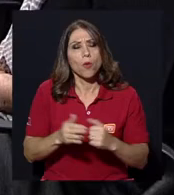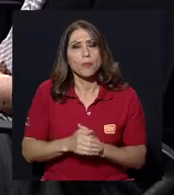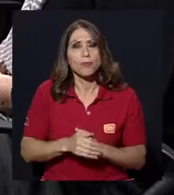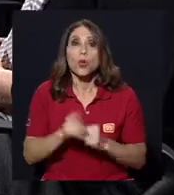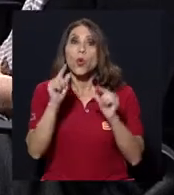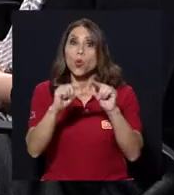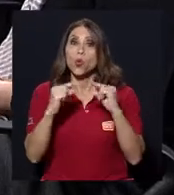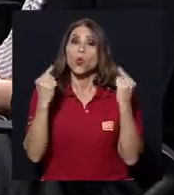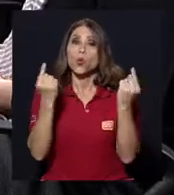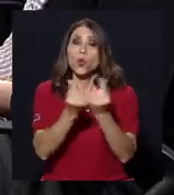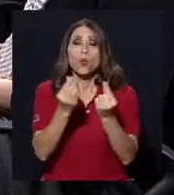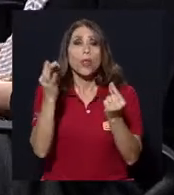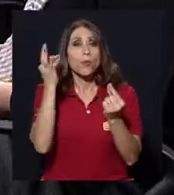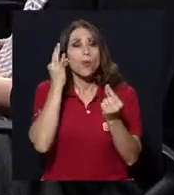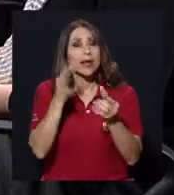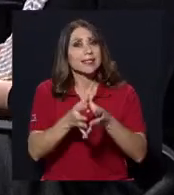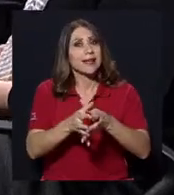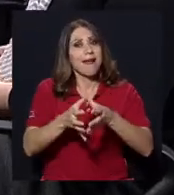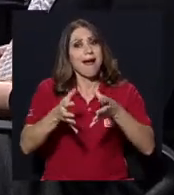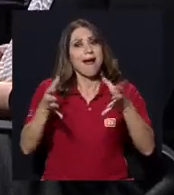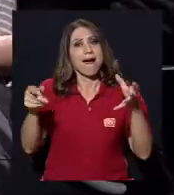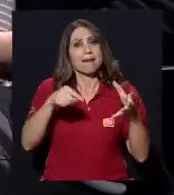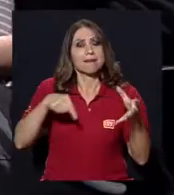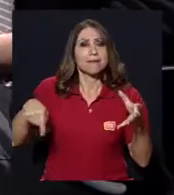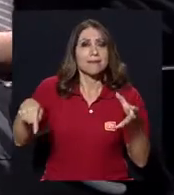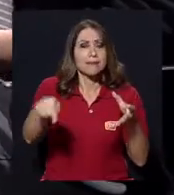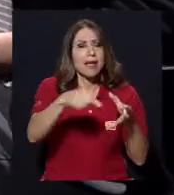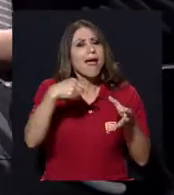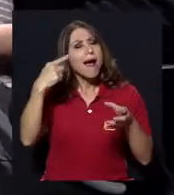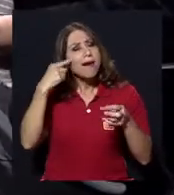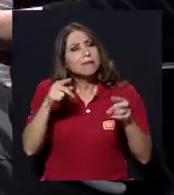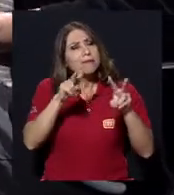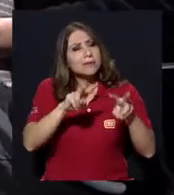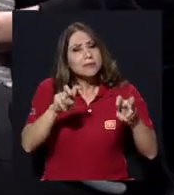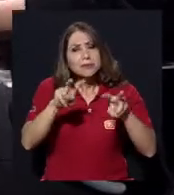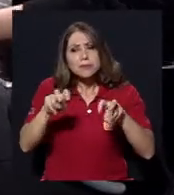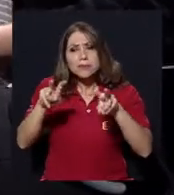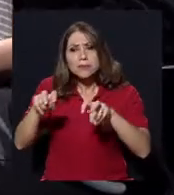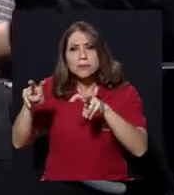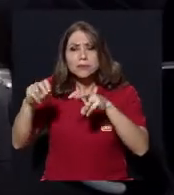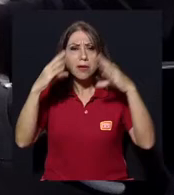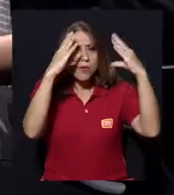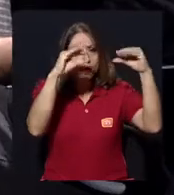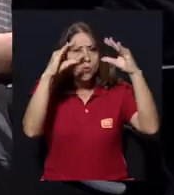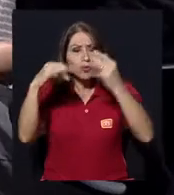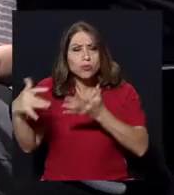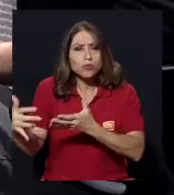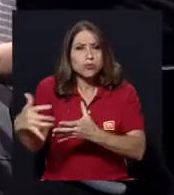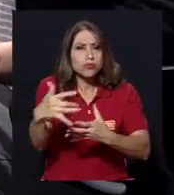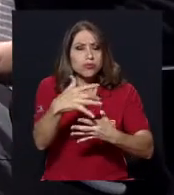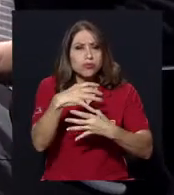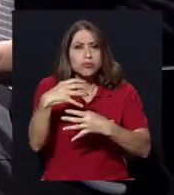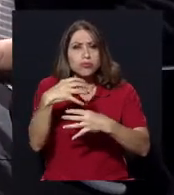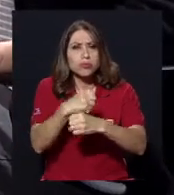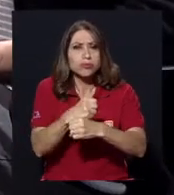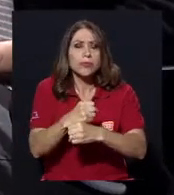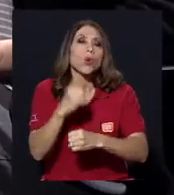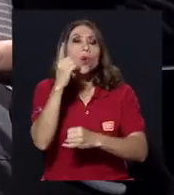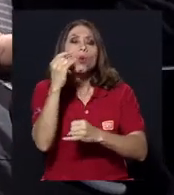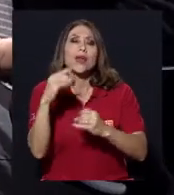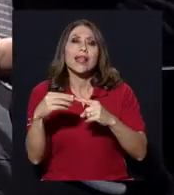mujeres, de compañeras, se dedicaron entonces a hacer este análisis y, digamos, una de las principales conclusiones que se llega